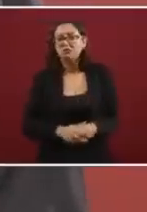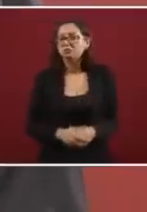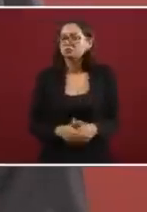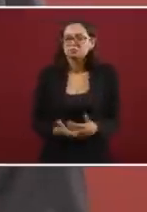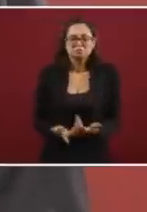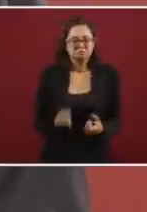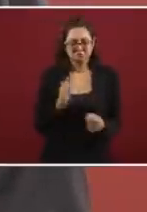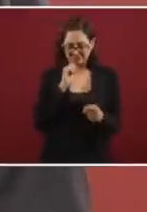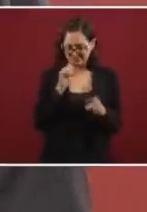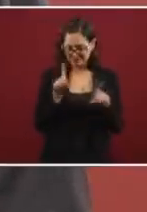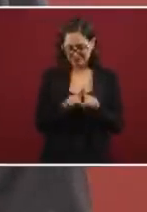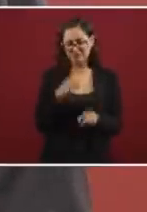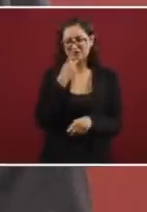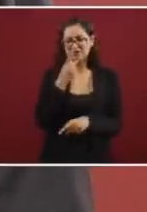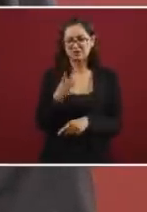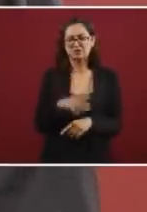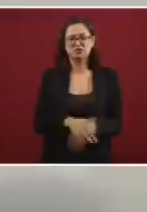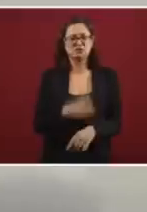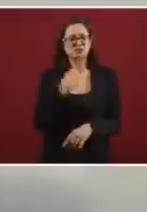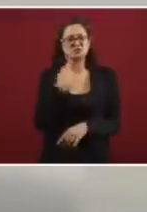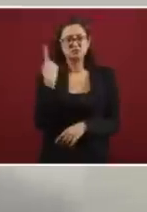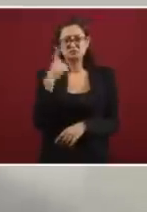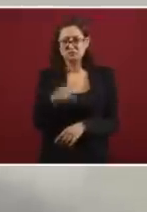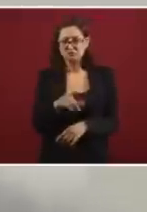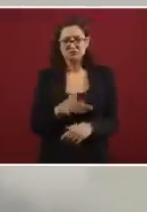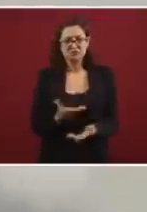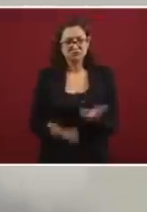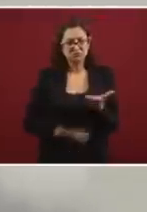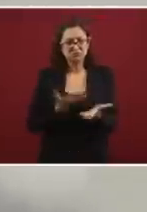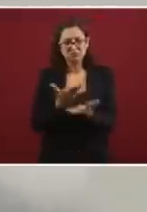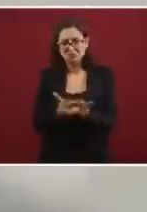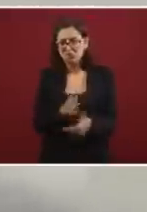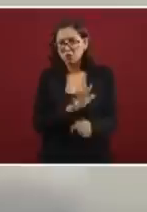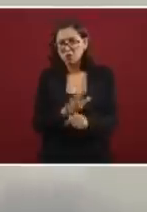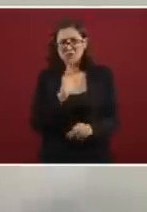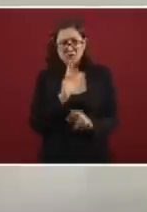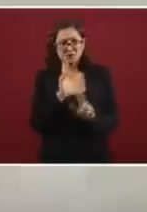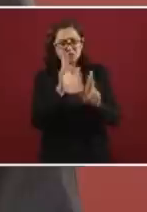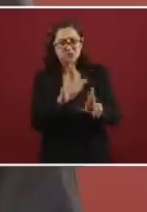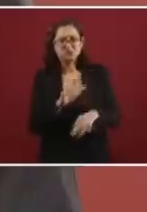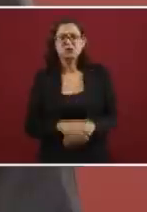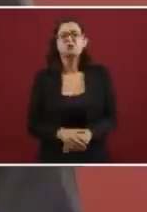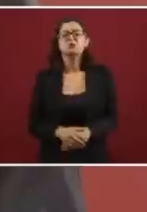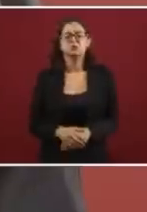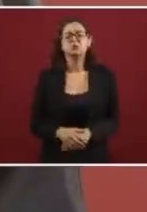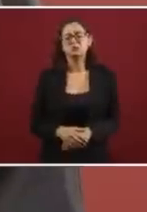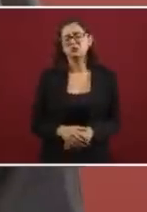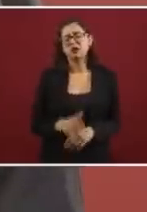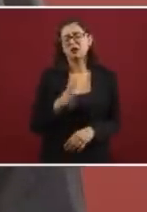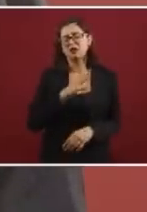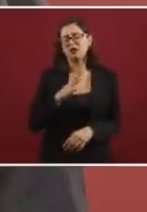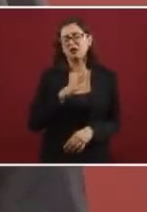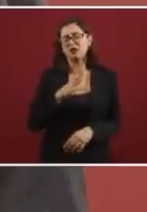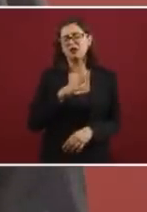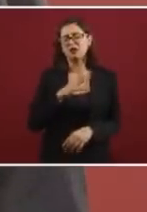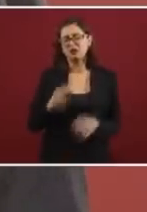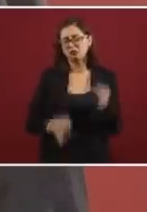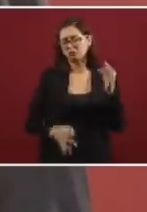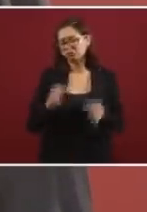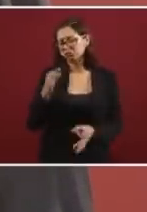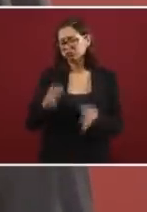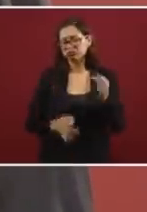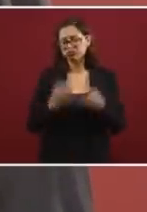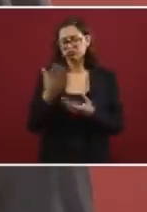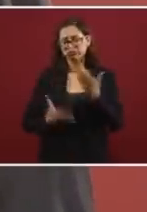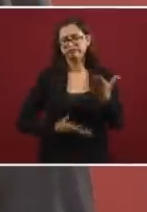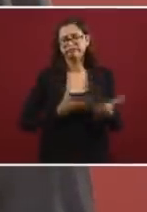corrupción pero es de concreto a la demanda tenemos una de querella hay un una